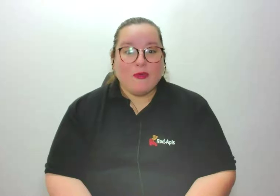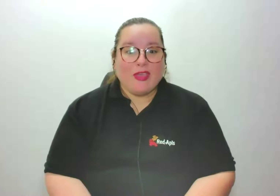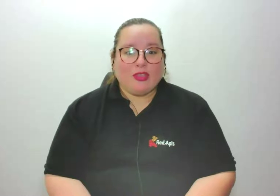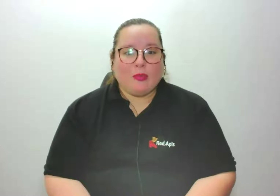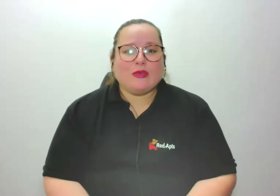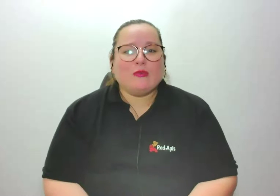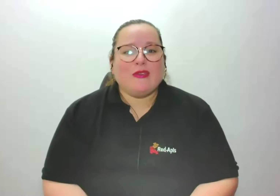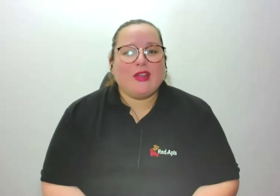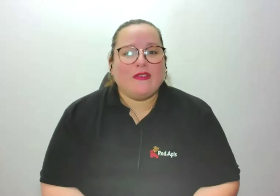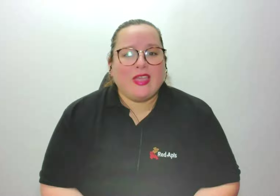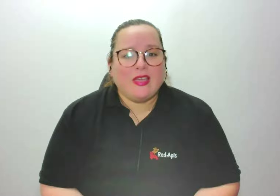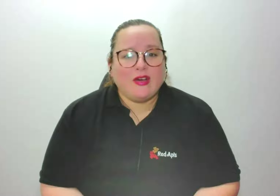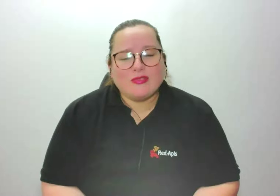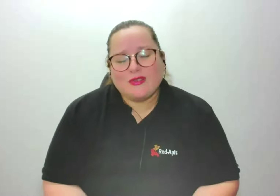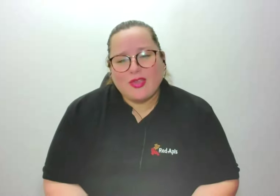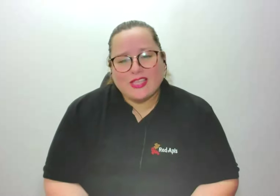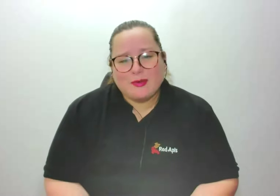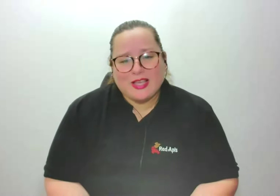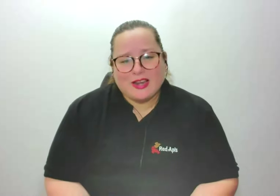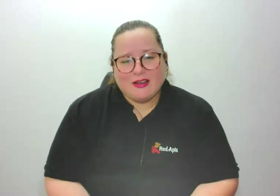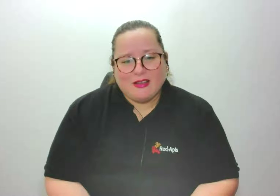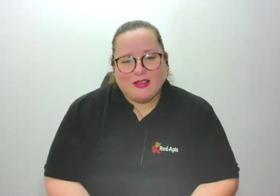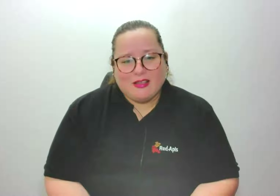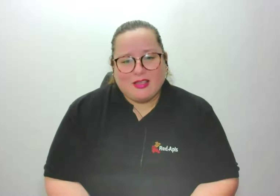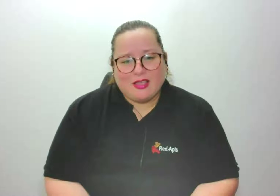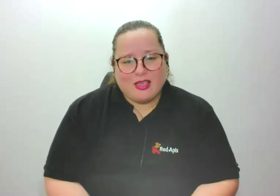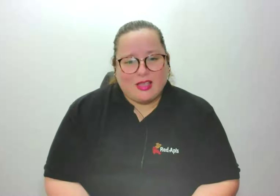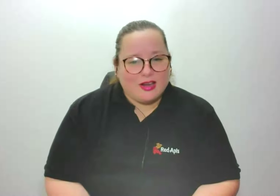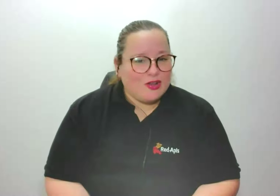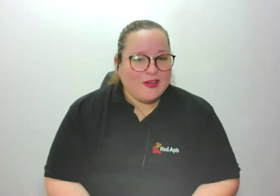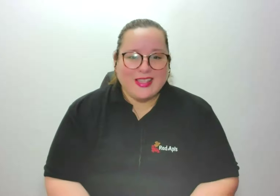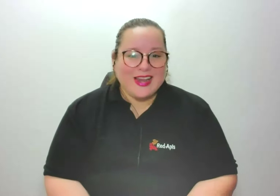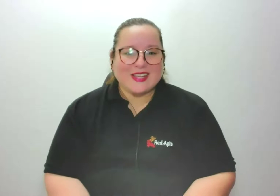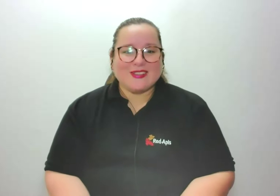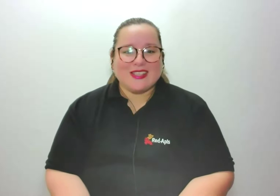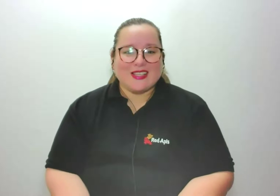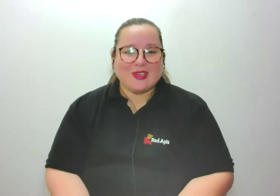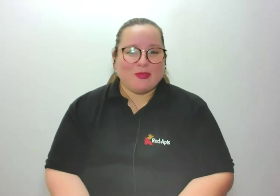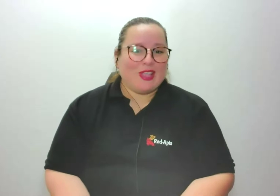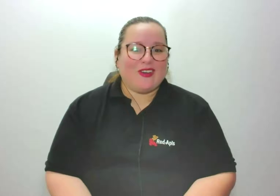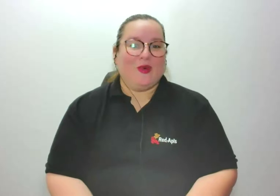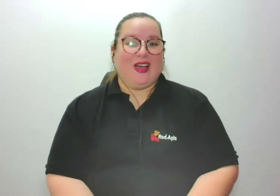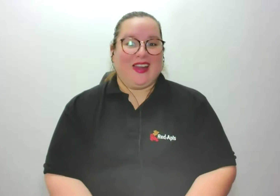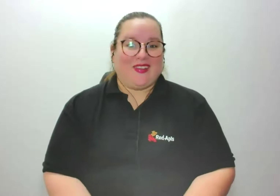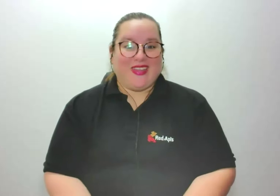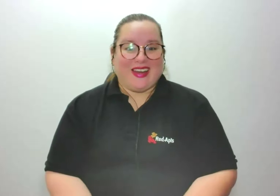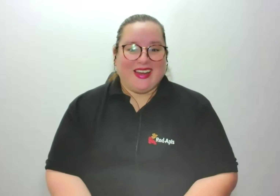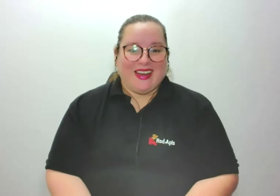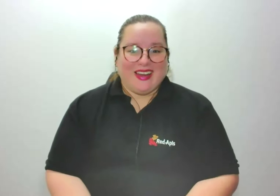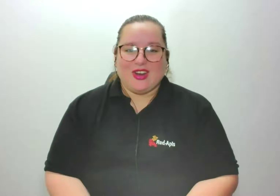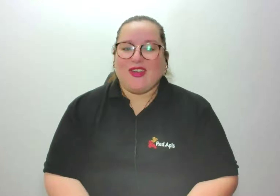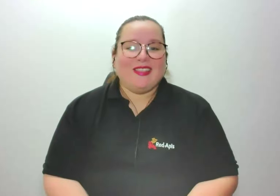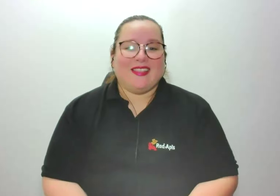hay movimientos, pero si un bebé lo ve, ¿cómo se lo voy a explicar? No va a tener esa concentración porque lo va a buscar, va a